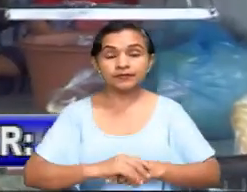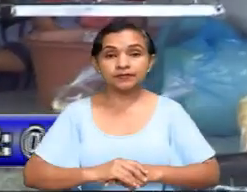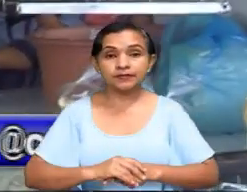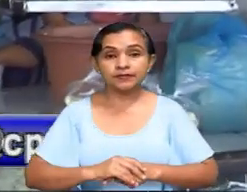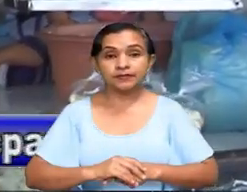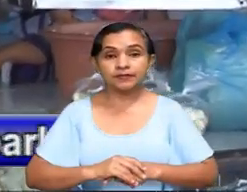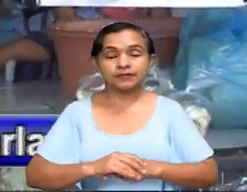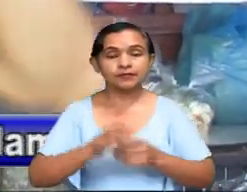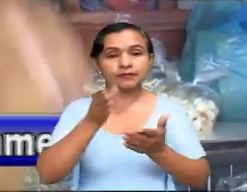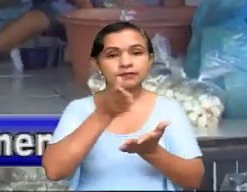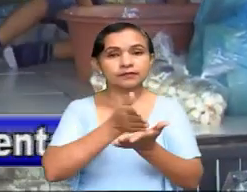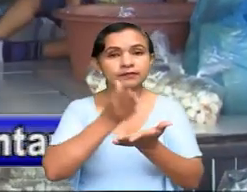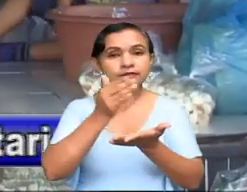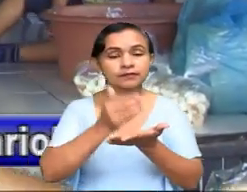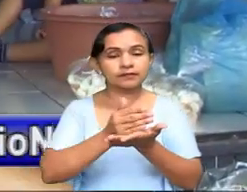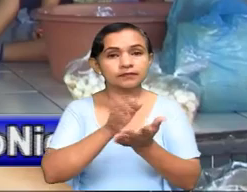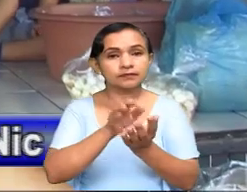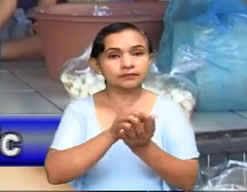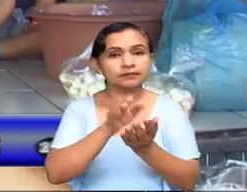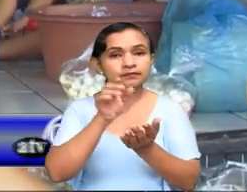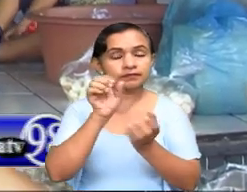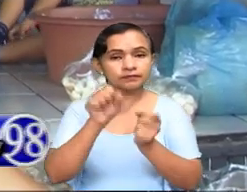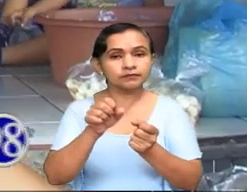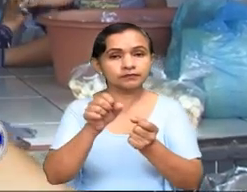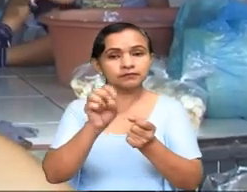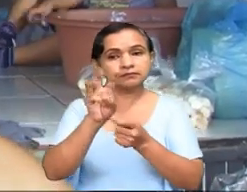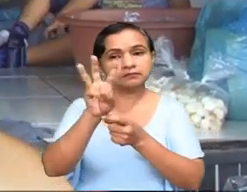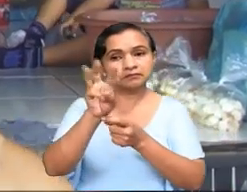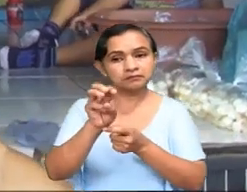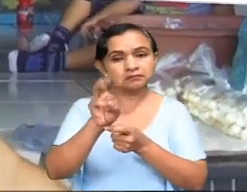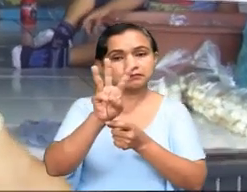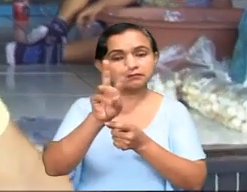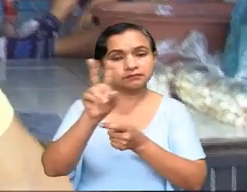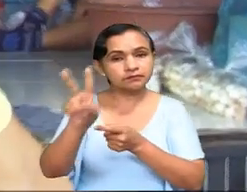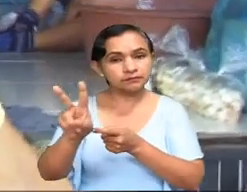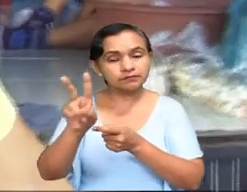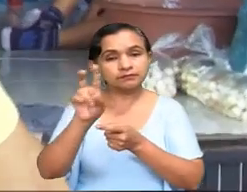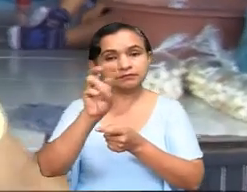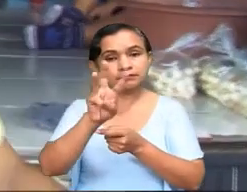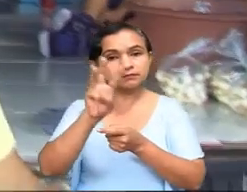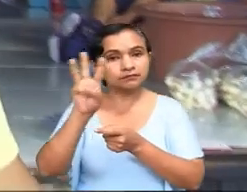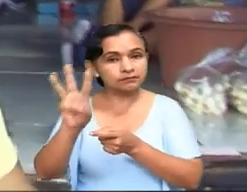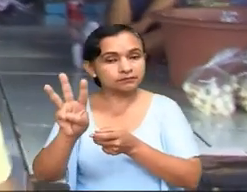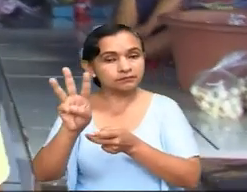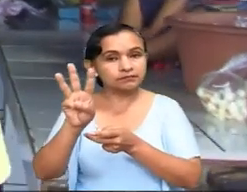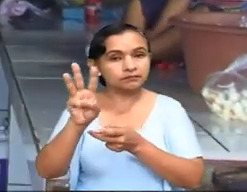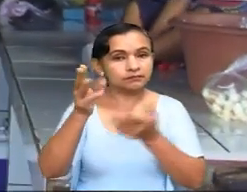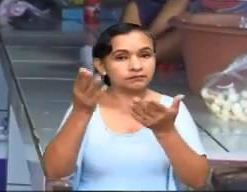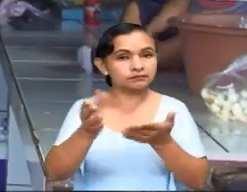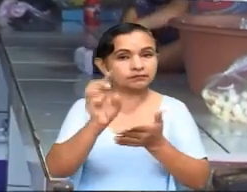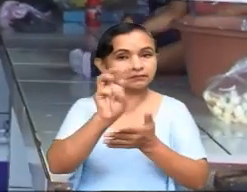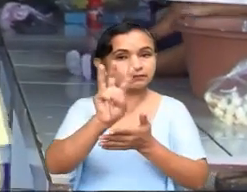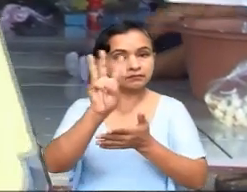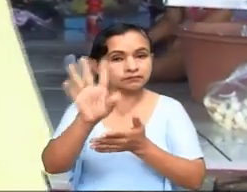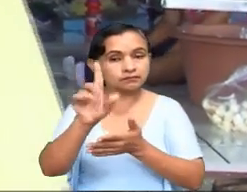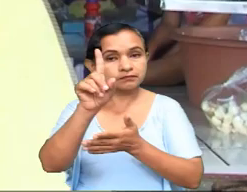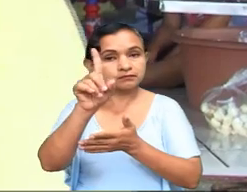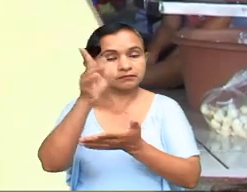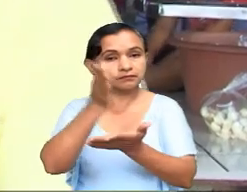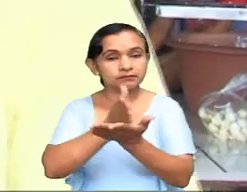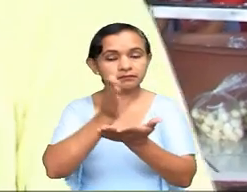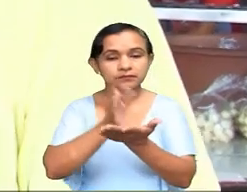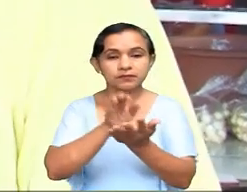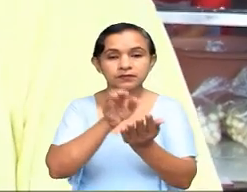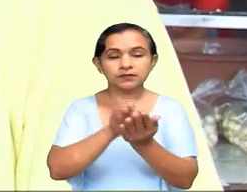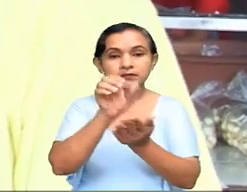¿Y el queso y la cuajada? Este se puede negociar 30, 32, 33, libreado a 35. La cuadrita lo mismo